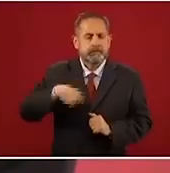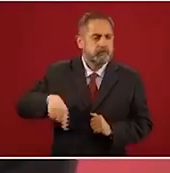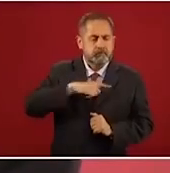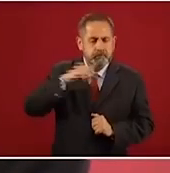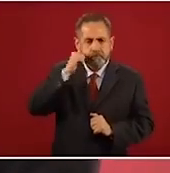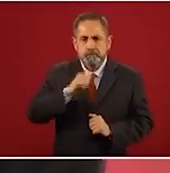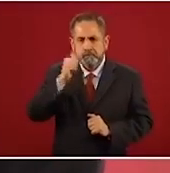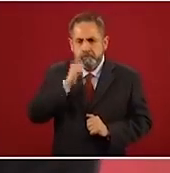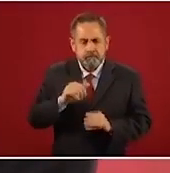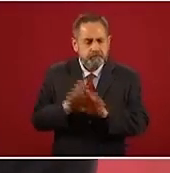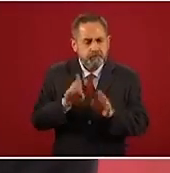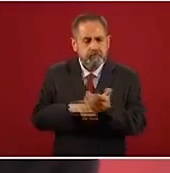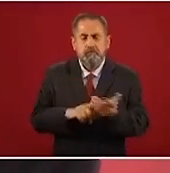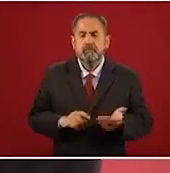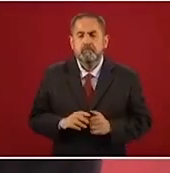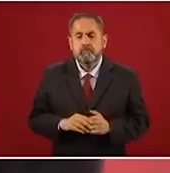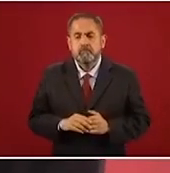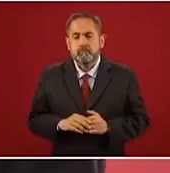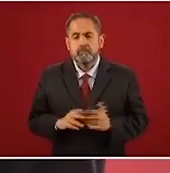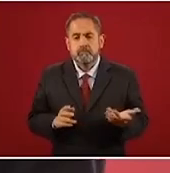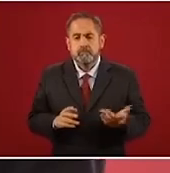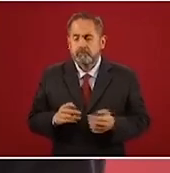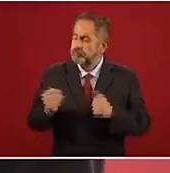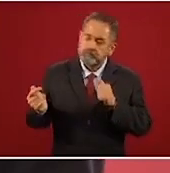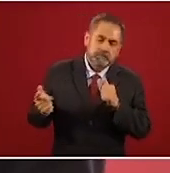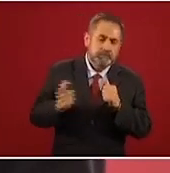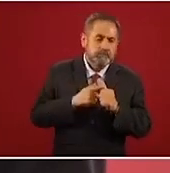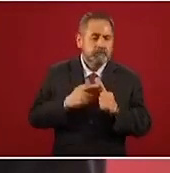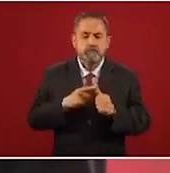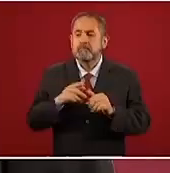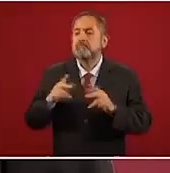siempre va a estar por encima del interés personal